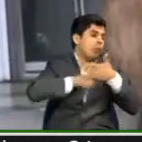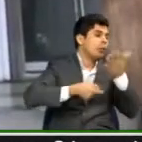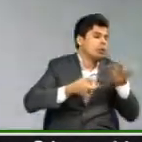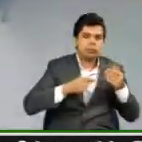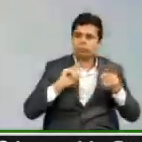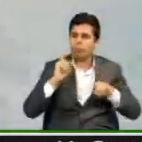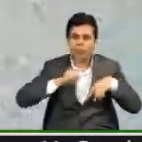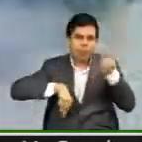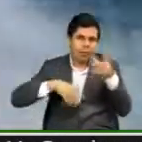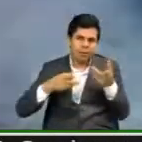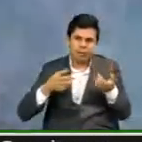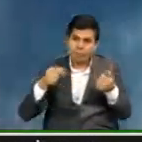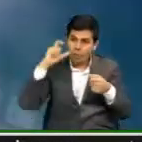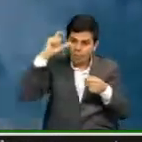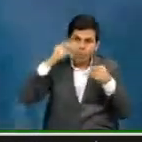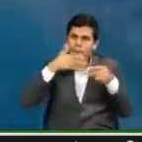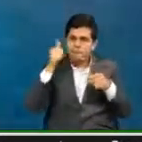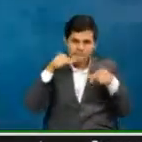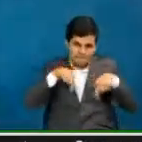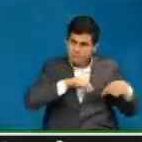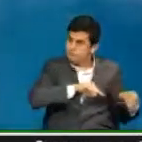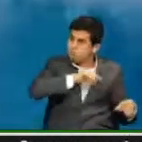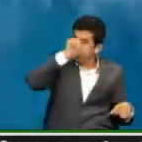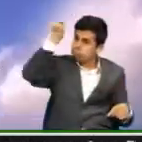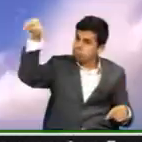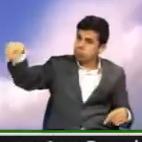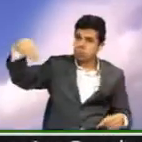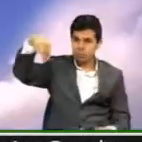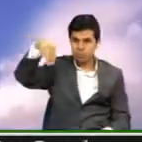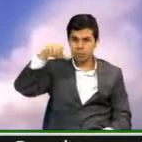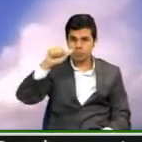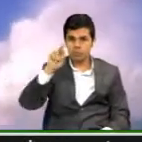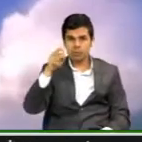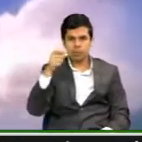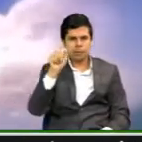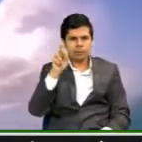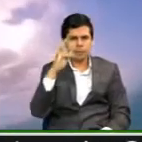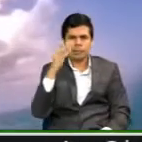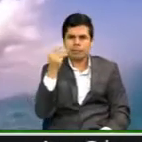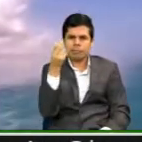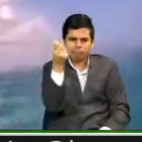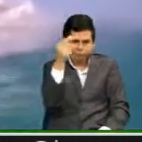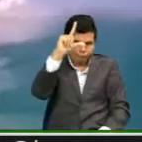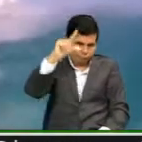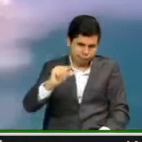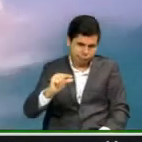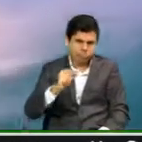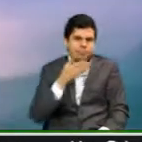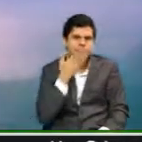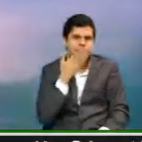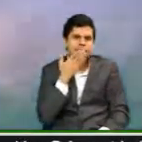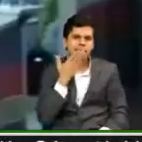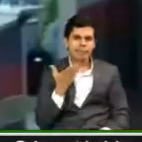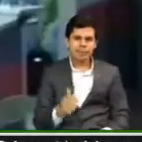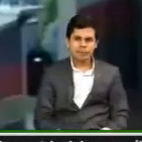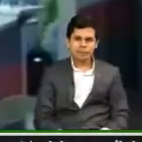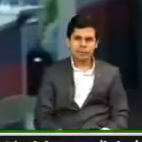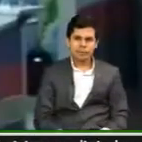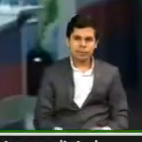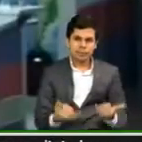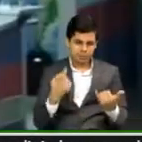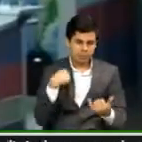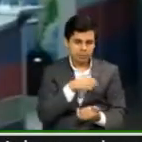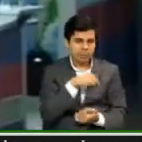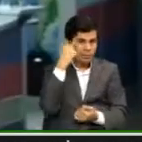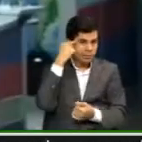centro principal de turistas que prefieren este destino venezolano debido al bajo costo que desde aquí se ofrece. Hemos solicitado a las